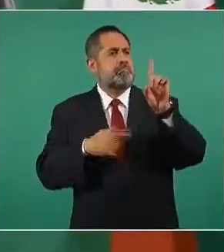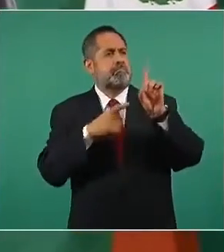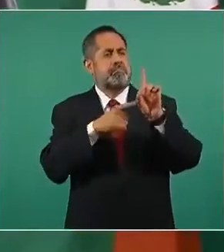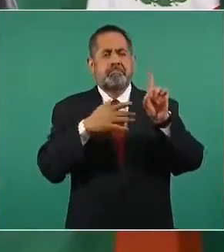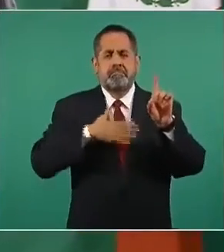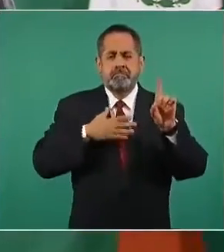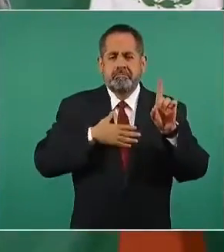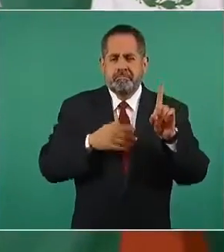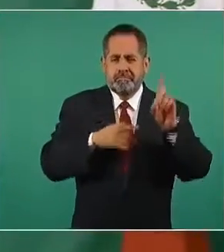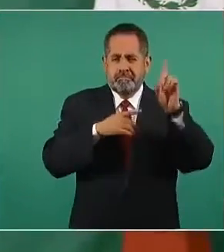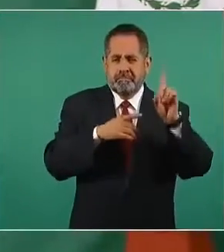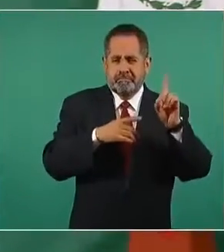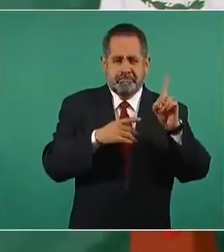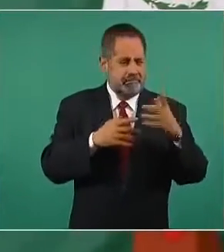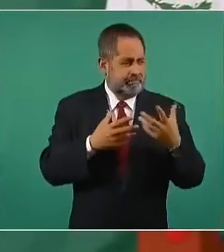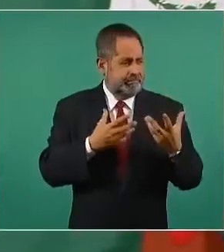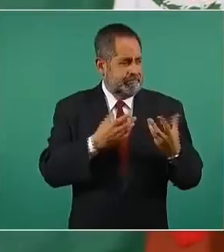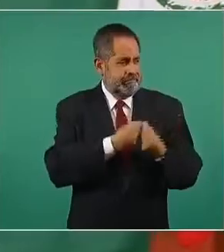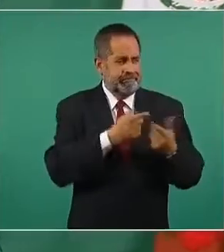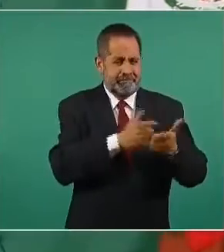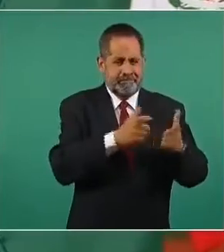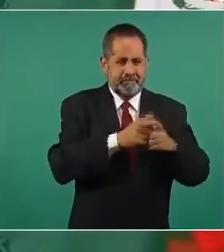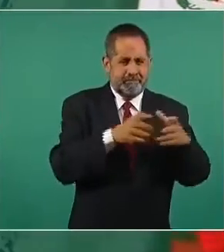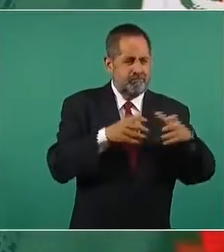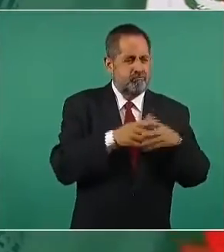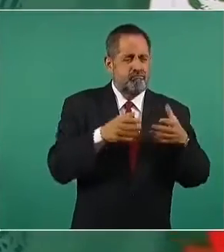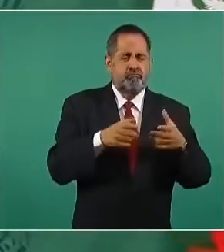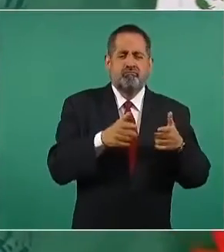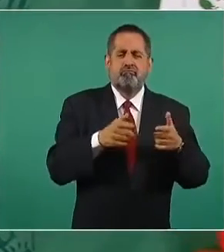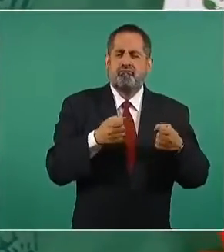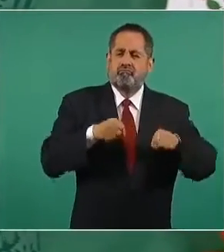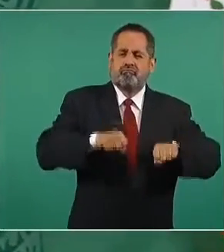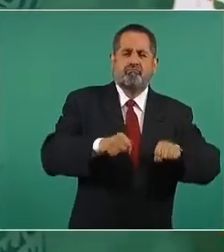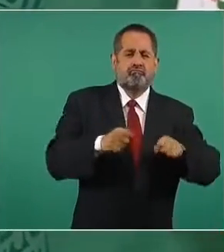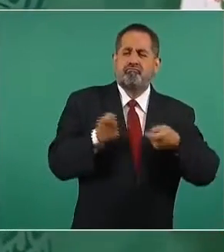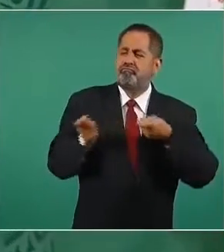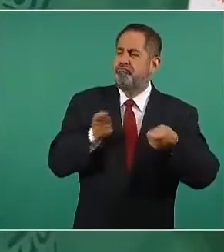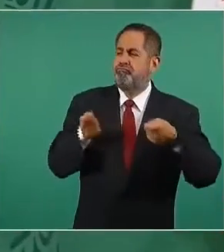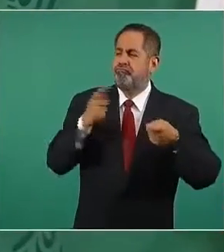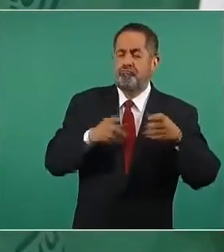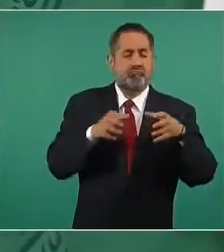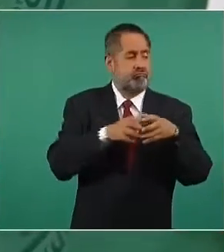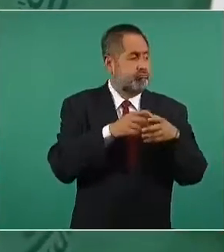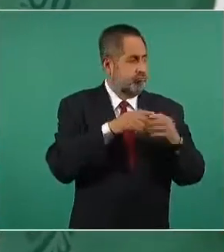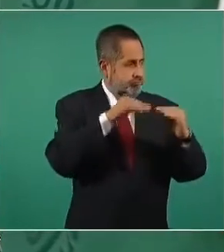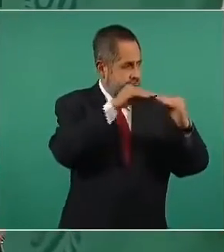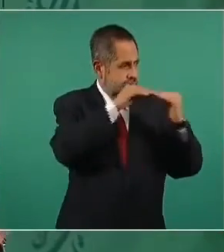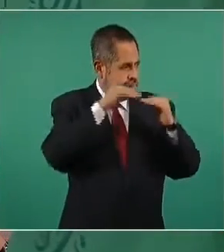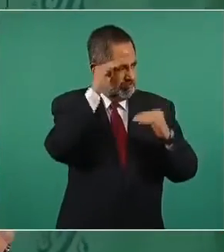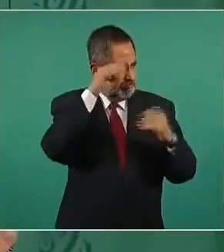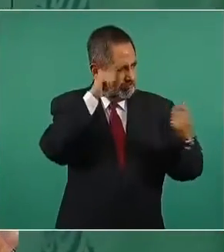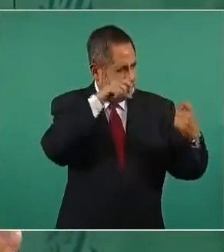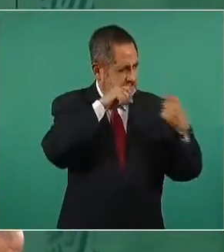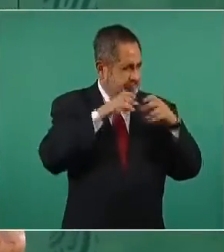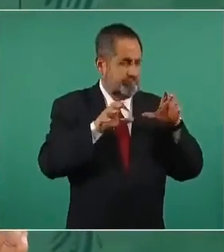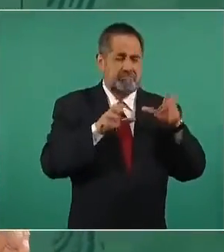de los oligarcas y de los que piensan de la misma manera,